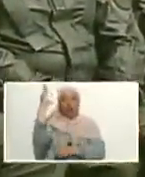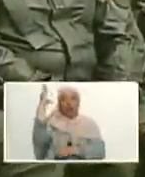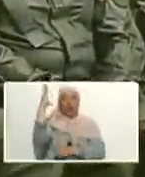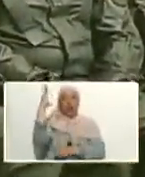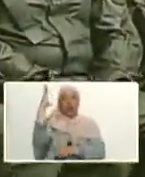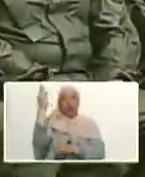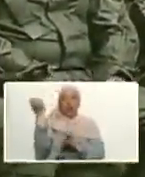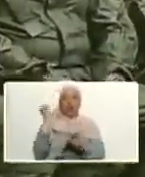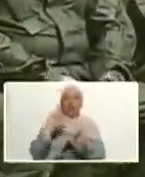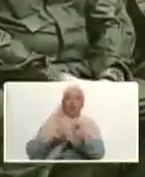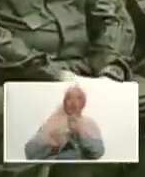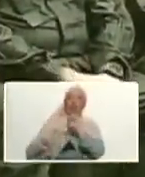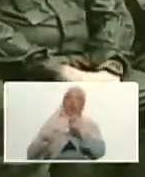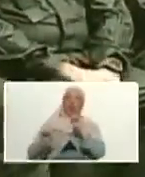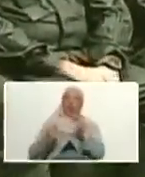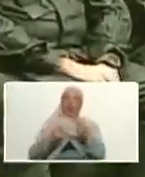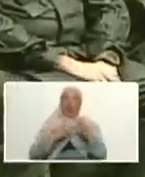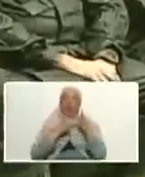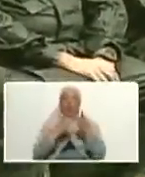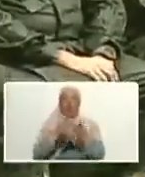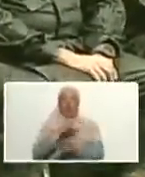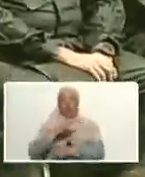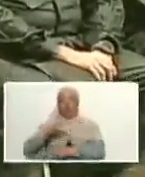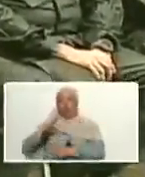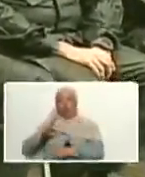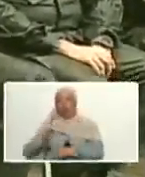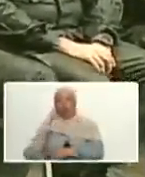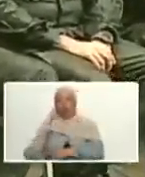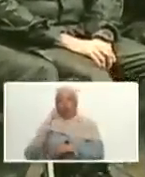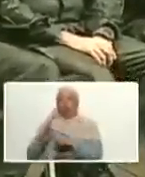patria desde los valores de Cristo Redentor,